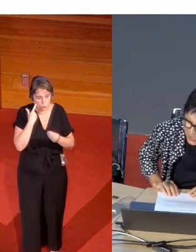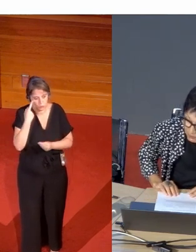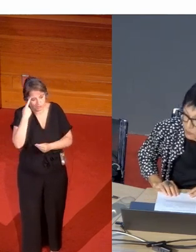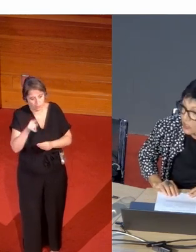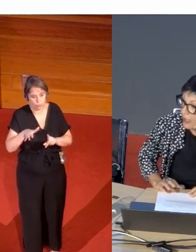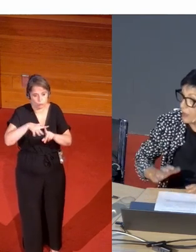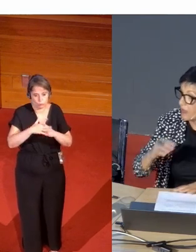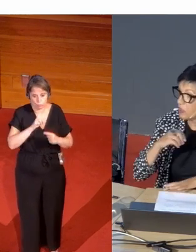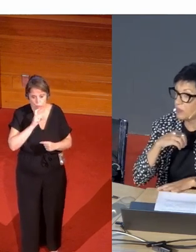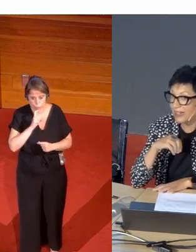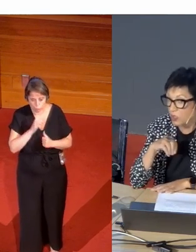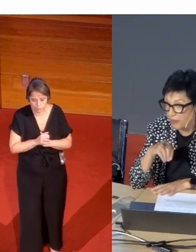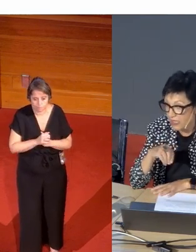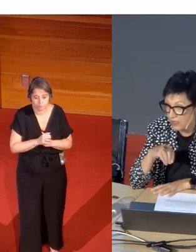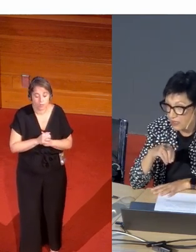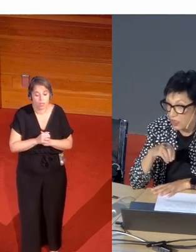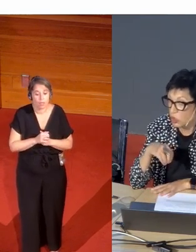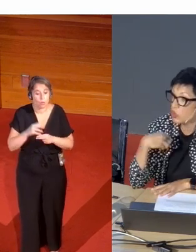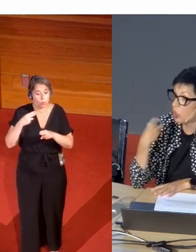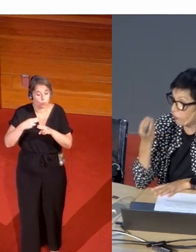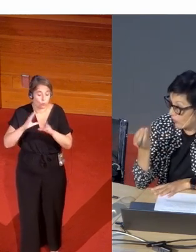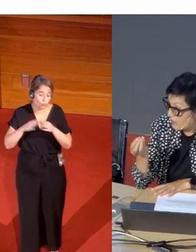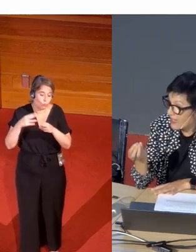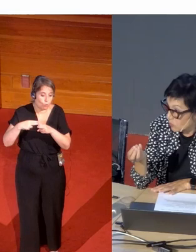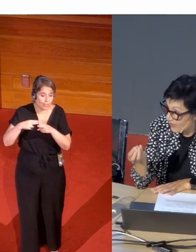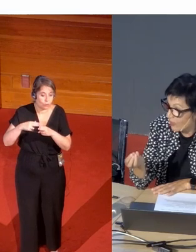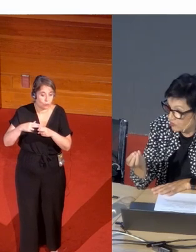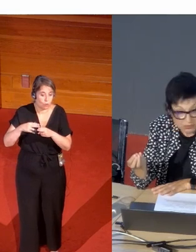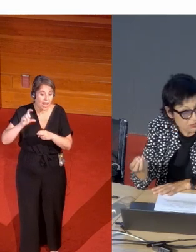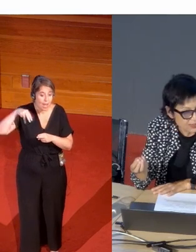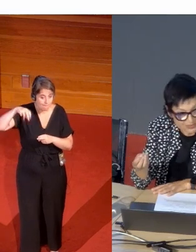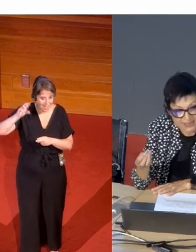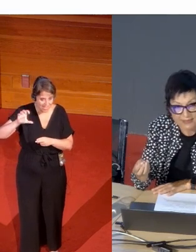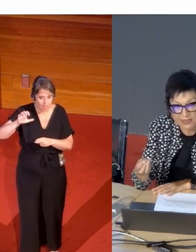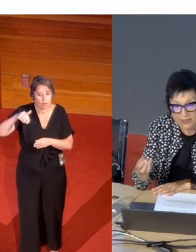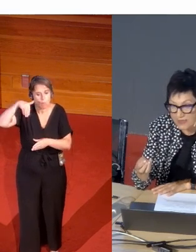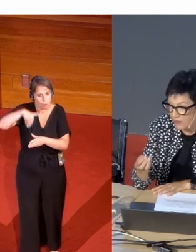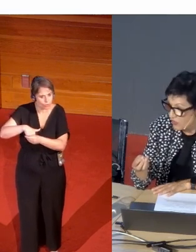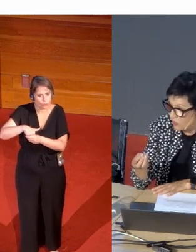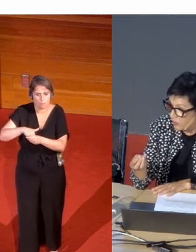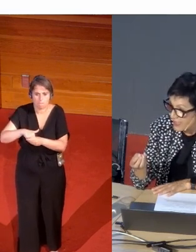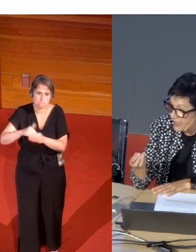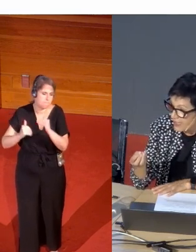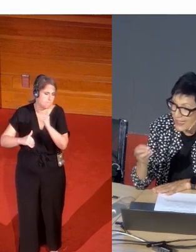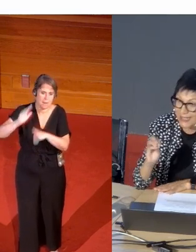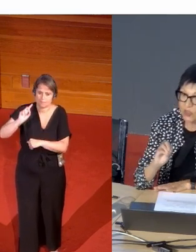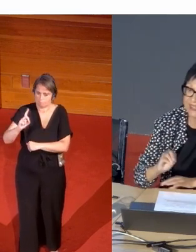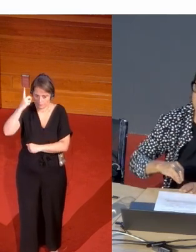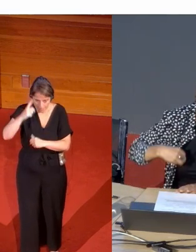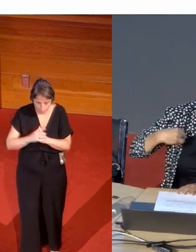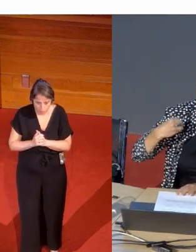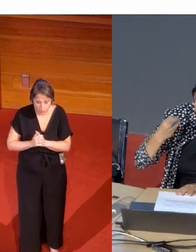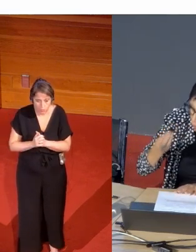no Bueno pues el partido de marine le pen no solo fue el más votado en Francia en las elecciones europeas